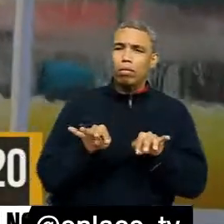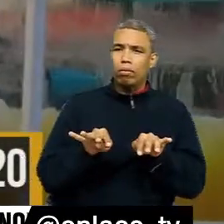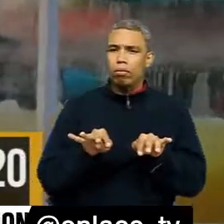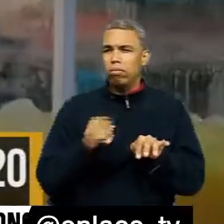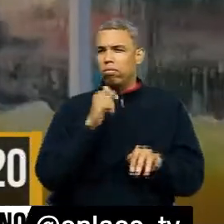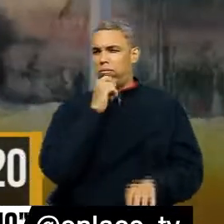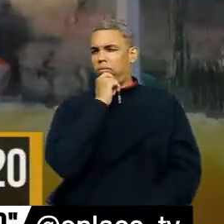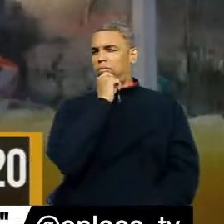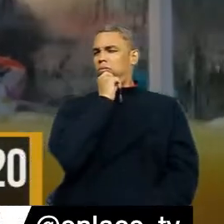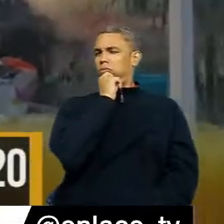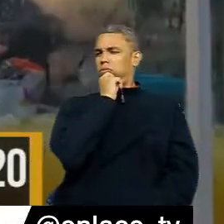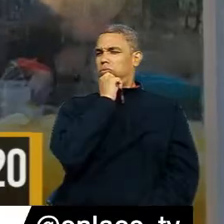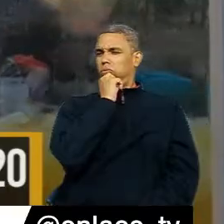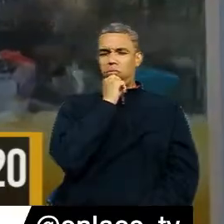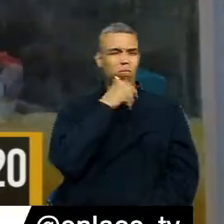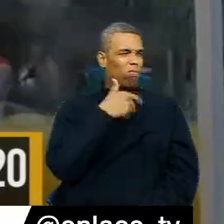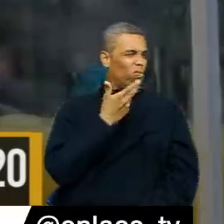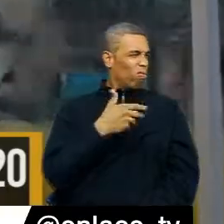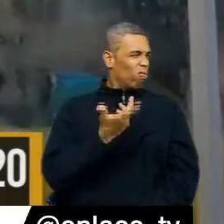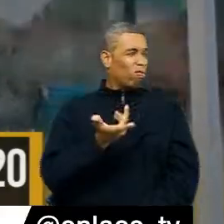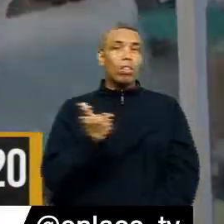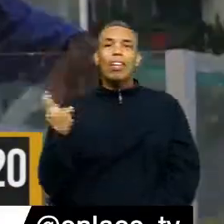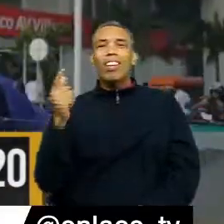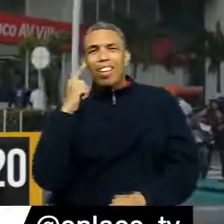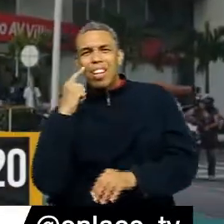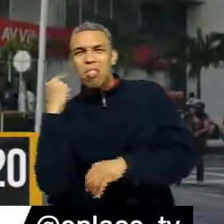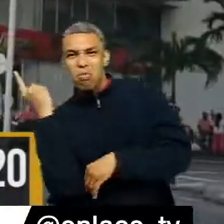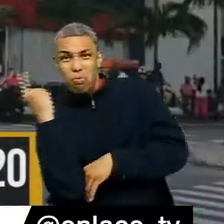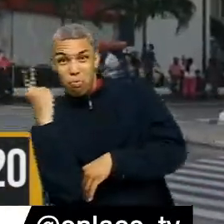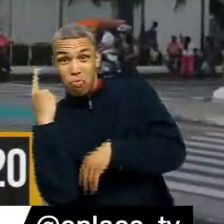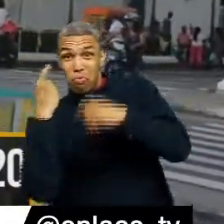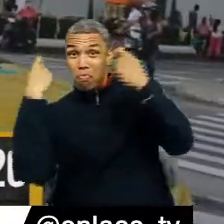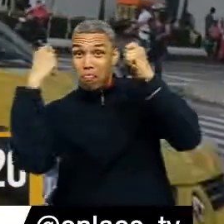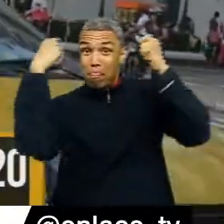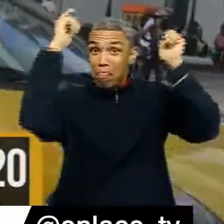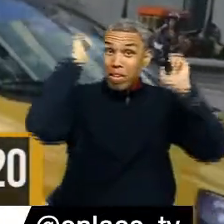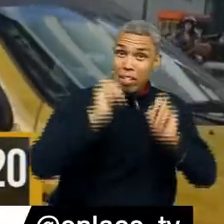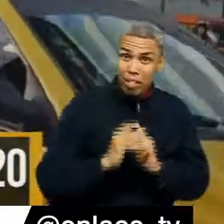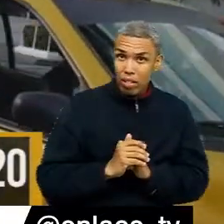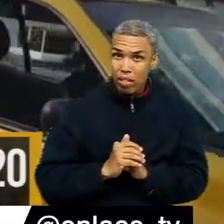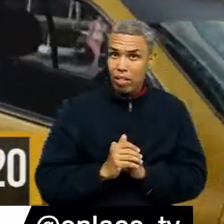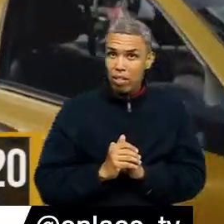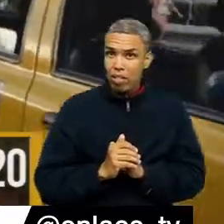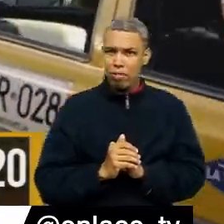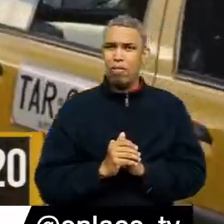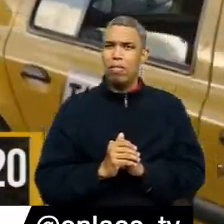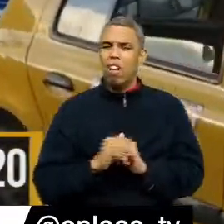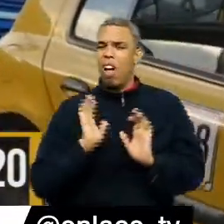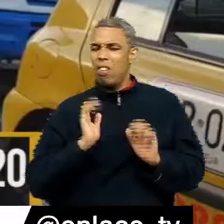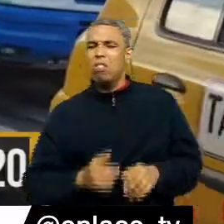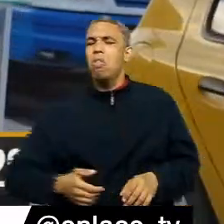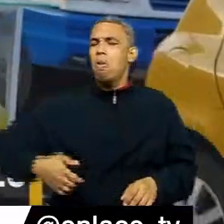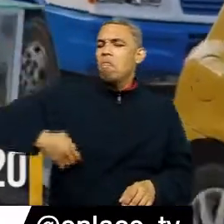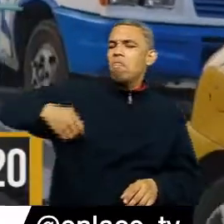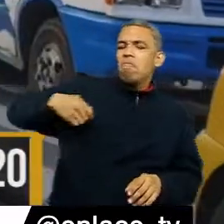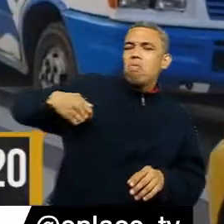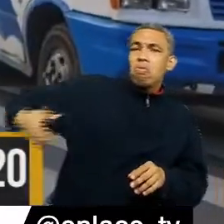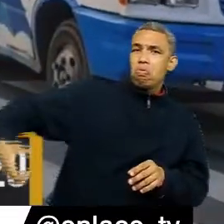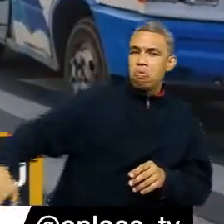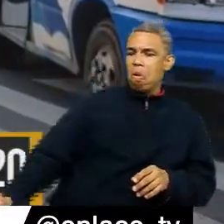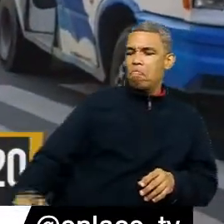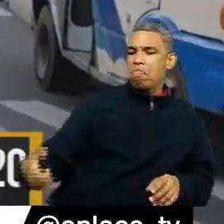protesta literalmente regó su producto de venta, quejándose por no poder trabajar en el sector. A pesar del acatamiento de la norma